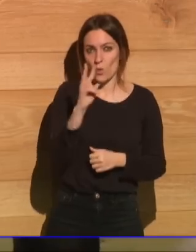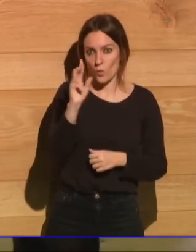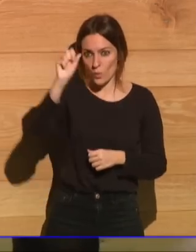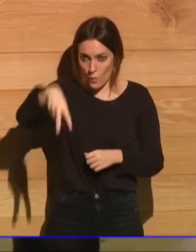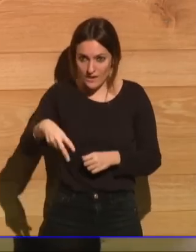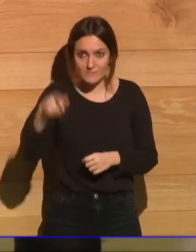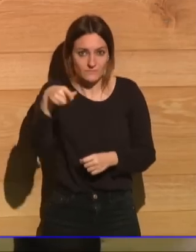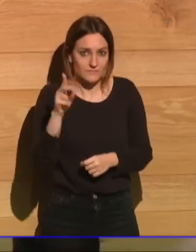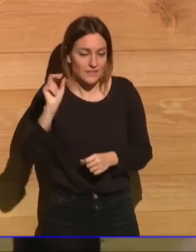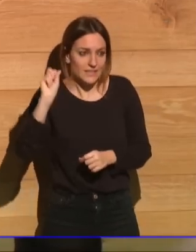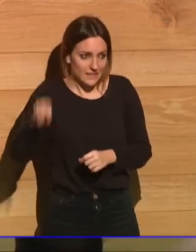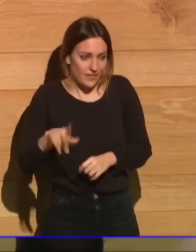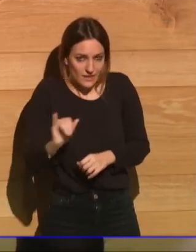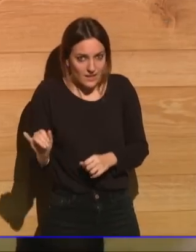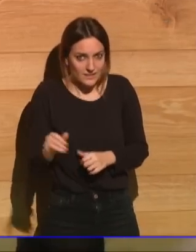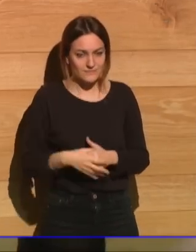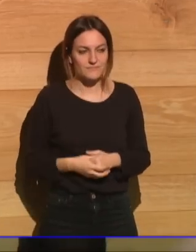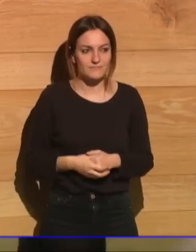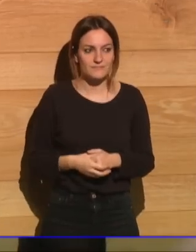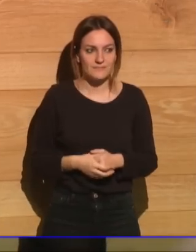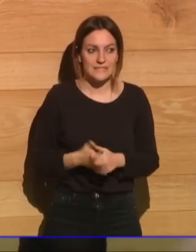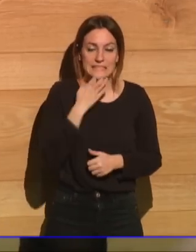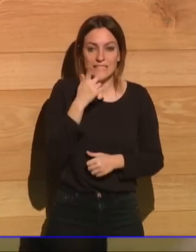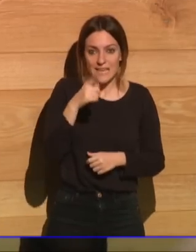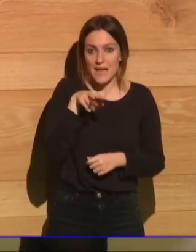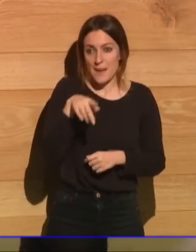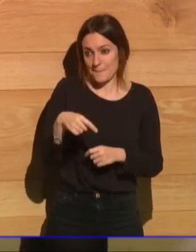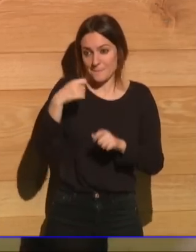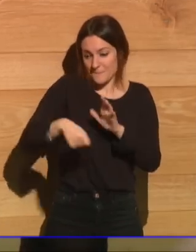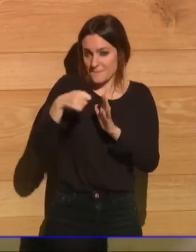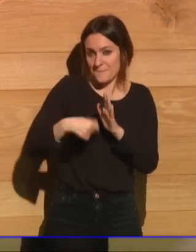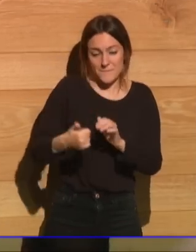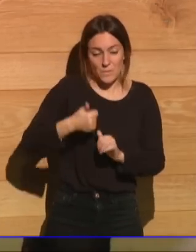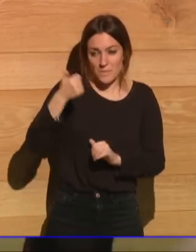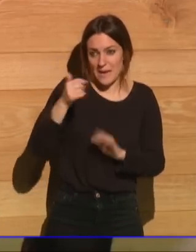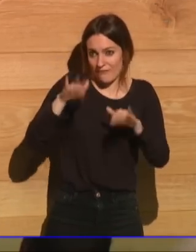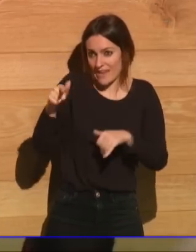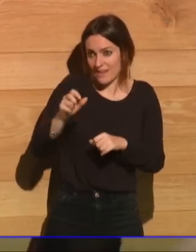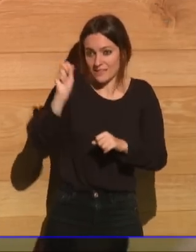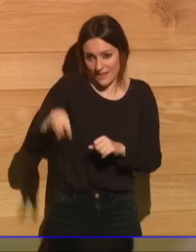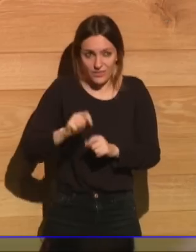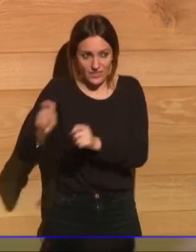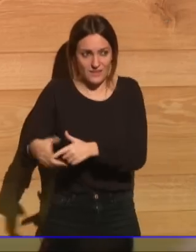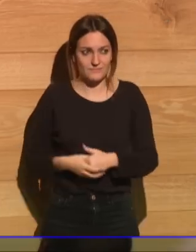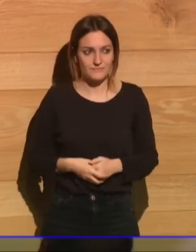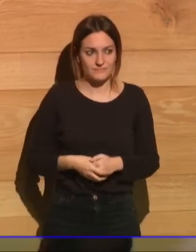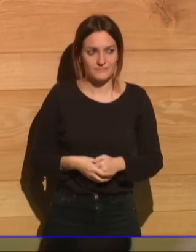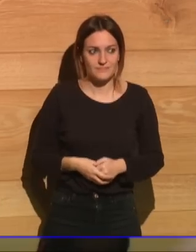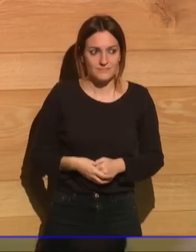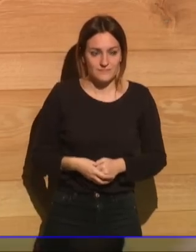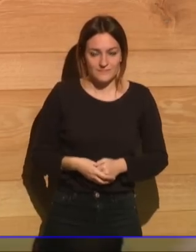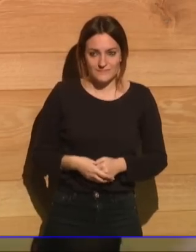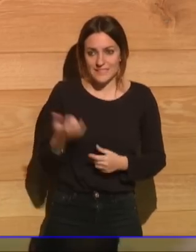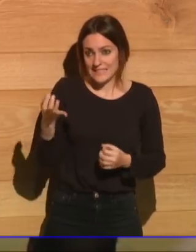no hay disclaimer posible a ese disclaimer. Cuanto más hables, más, Claro. más le haces. Más le disclaimas. Eso es. No te Pero, a das ver, cuenta que más lo le estás